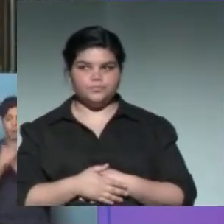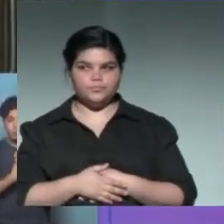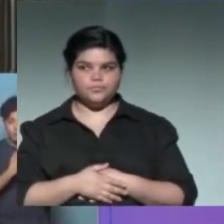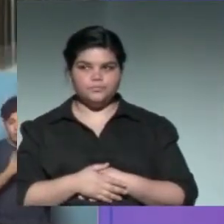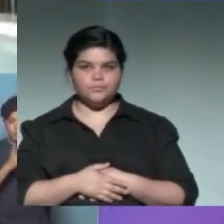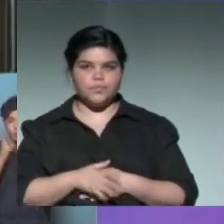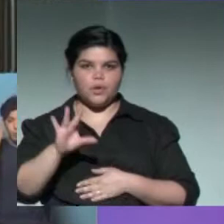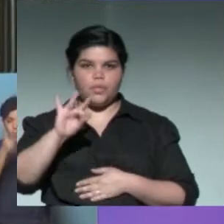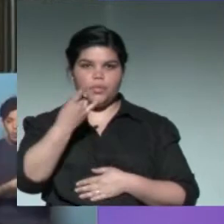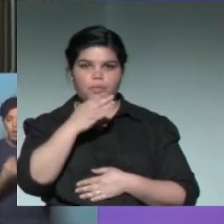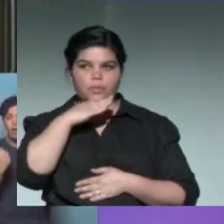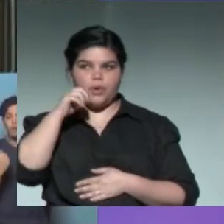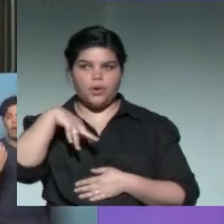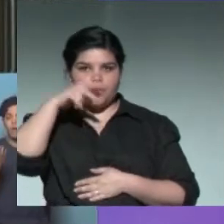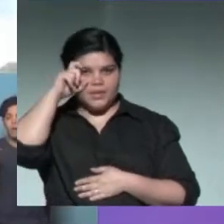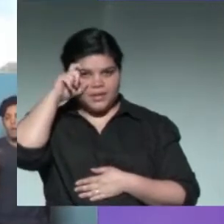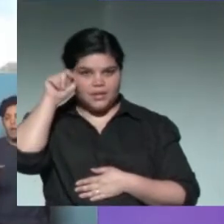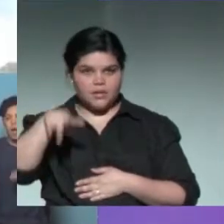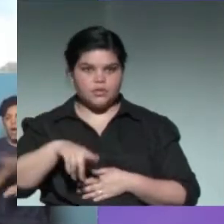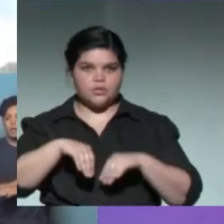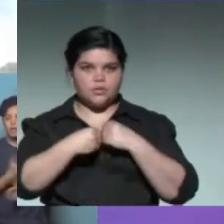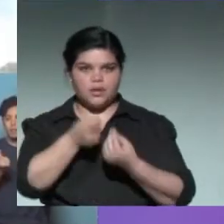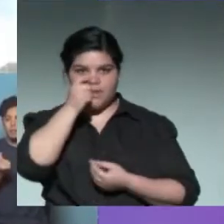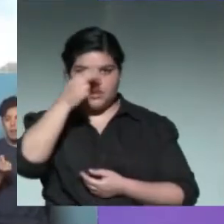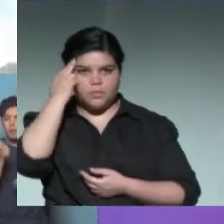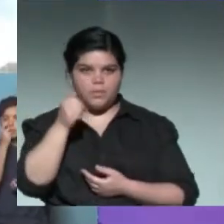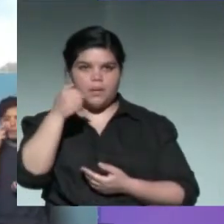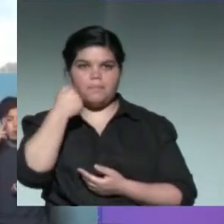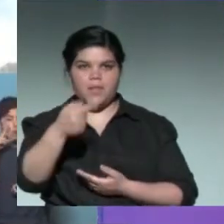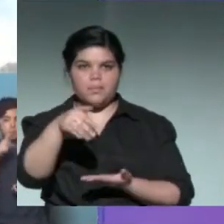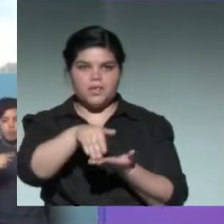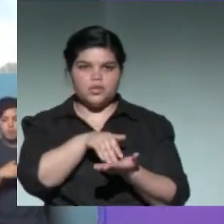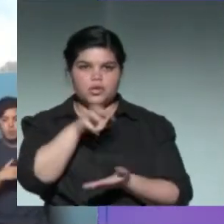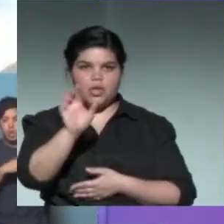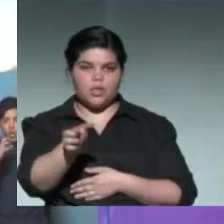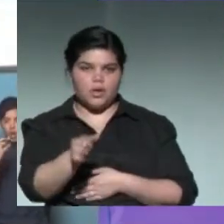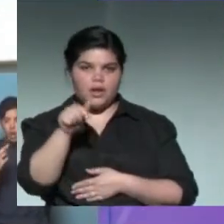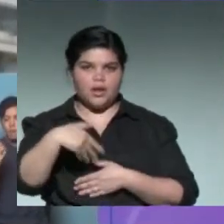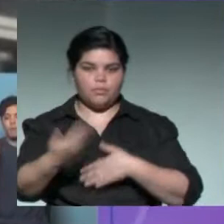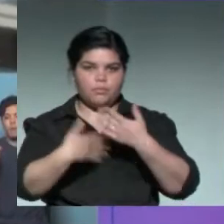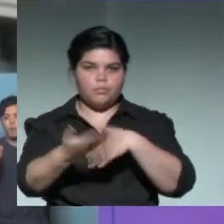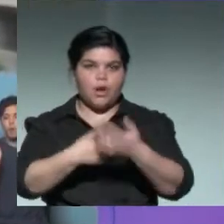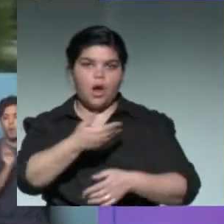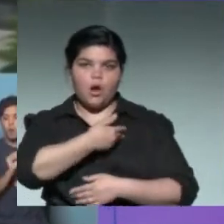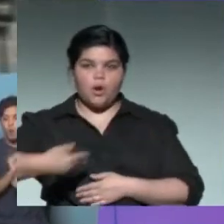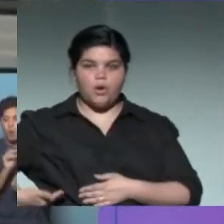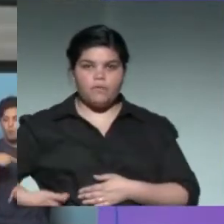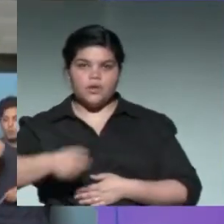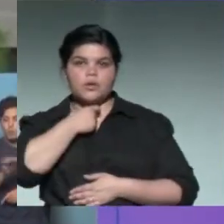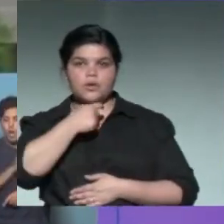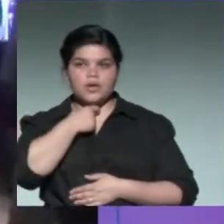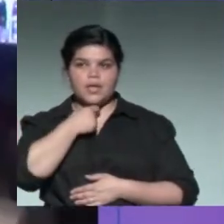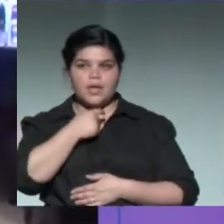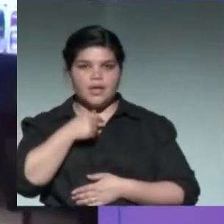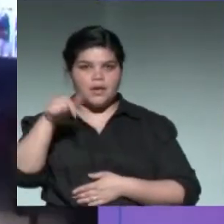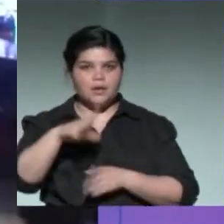desembolso anticipado de 29.000 millones de dólares para lograr el desahogo financiero con que el gobierno pretende llevar calma a los